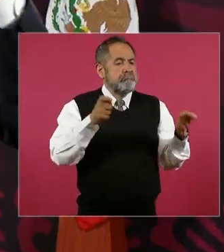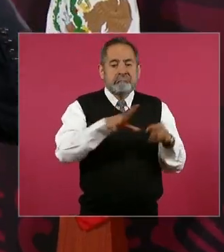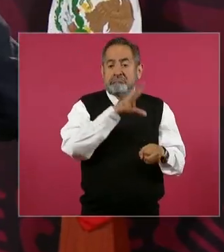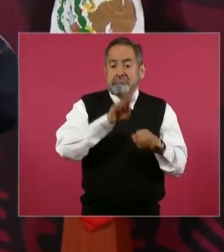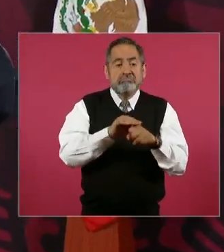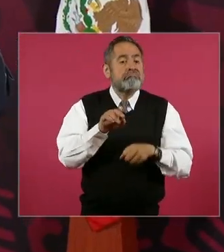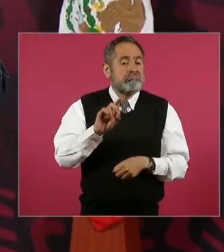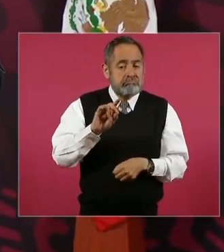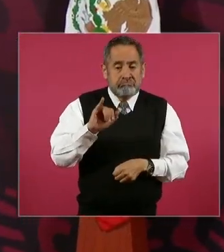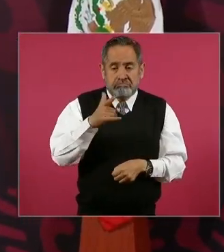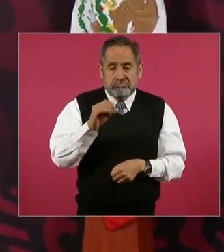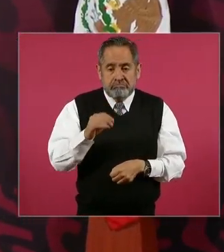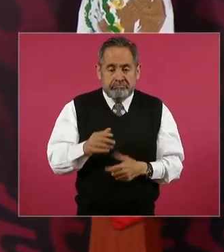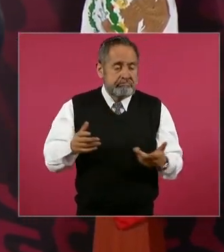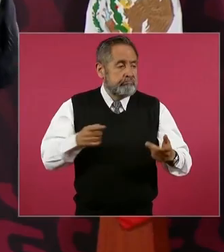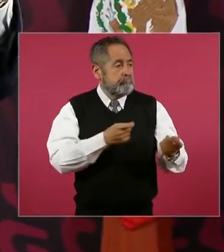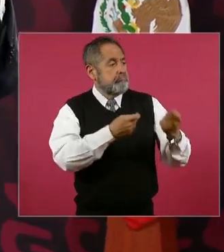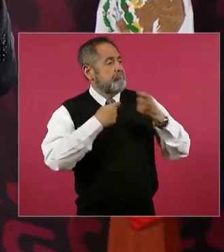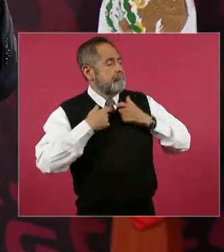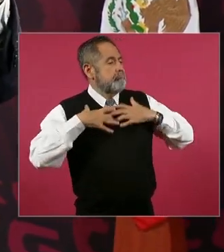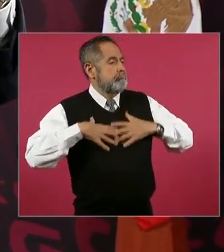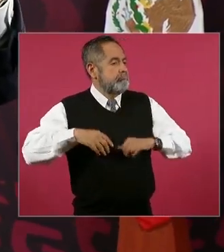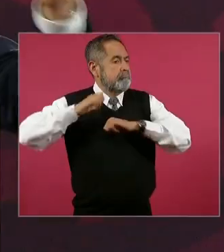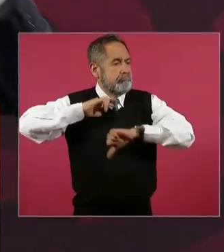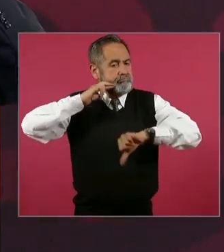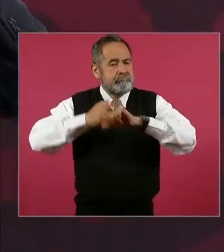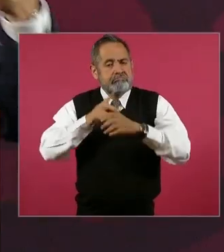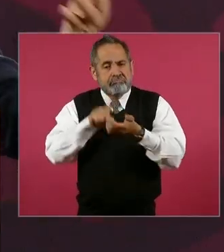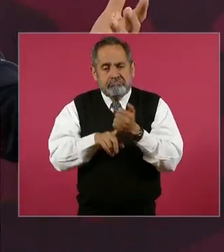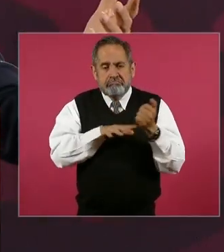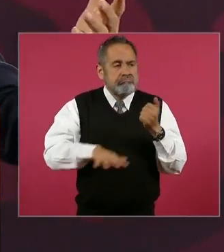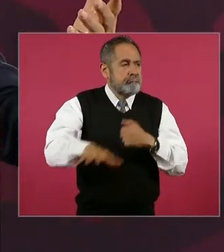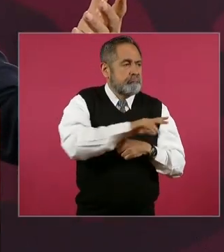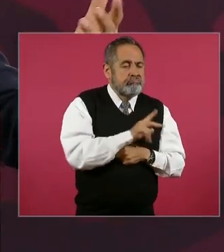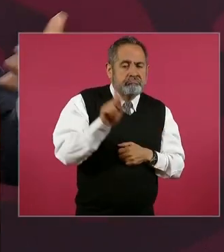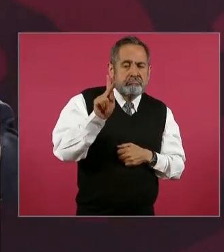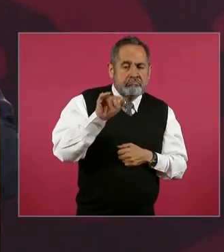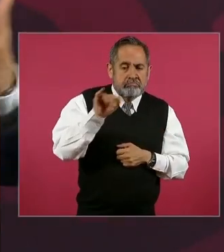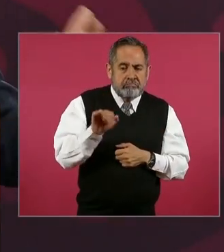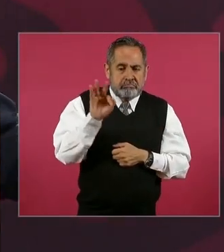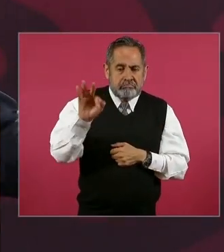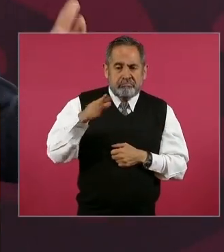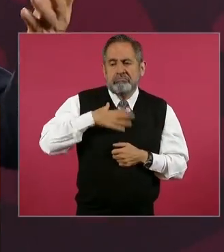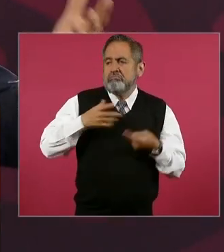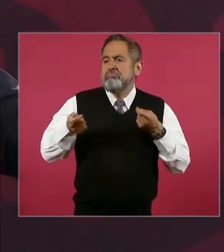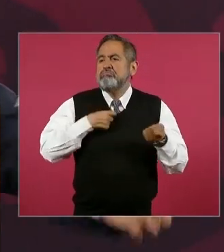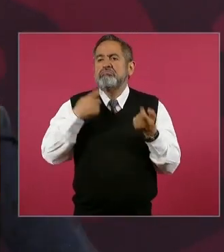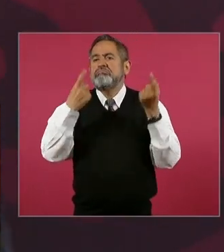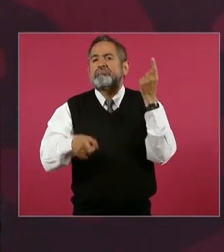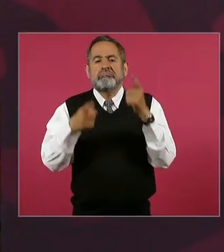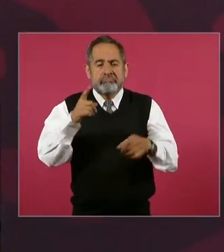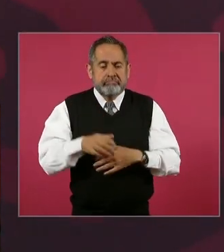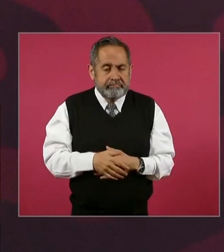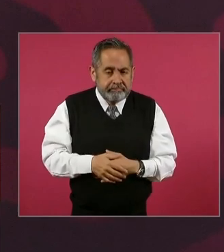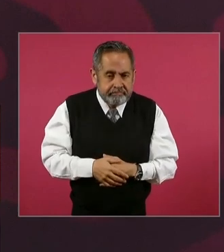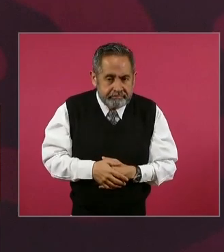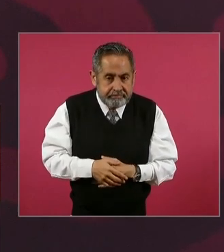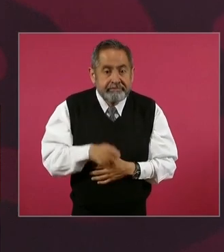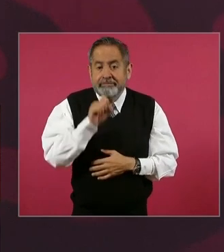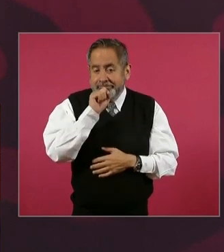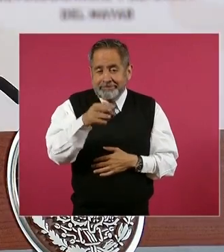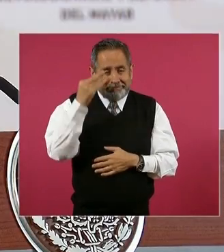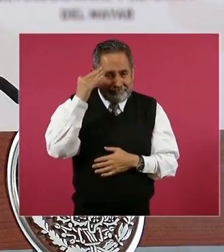todos le entregaron parte del poder judicial Bueno eso fue con